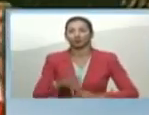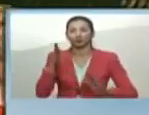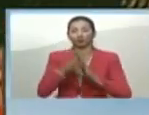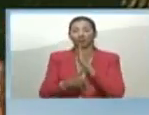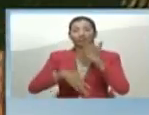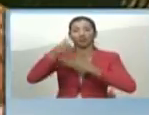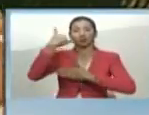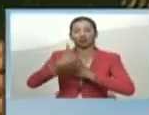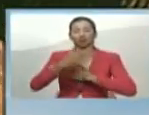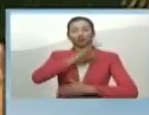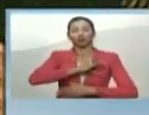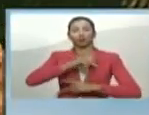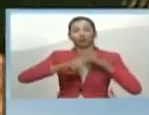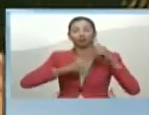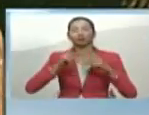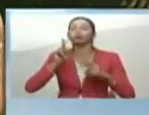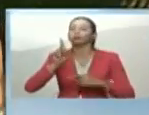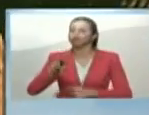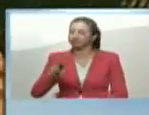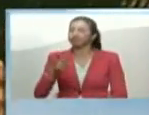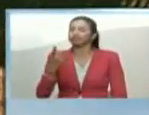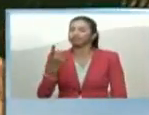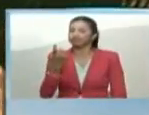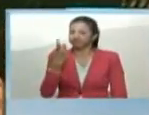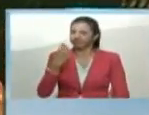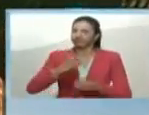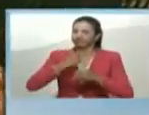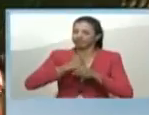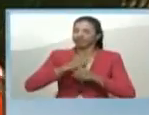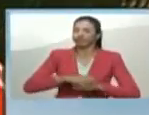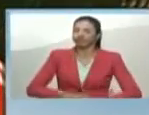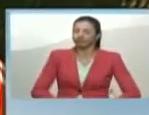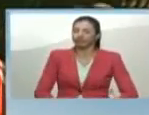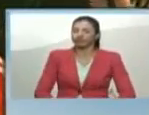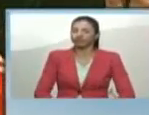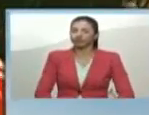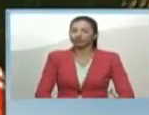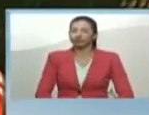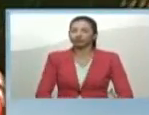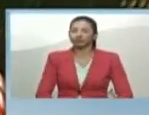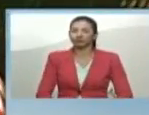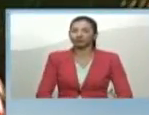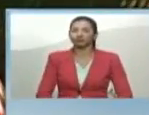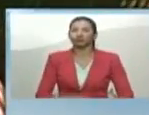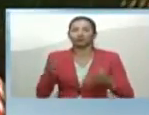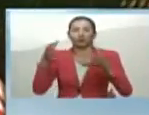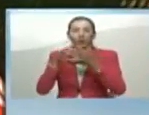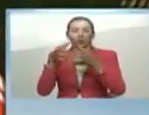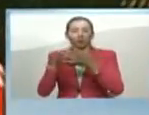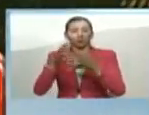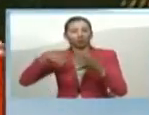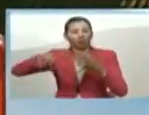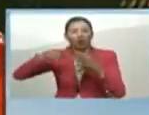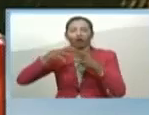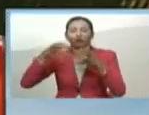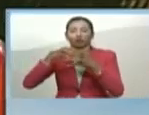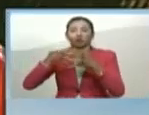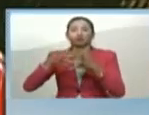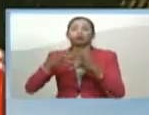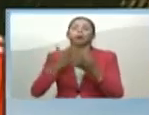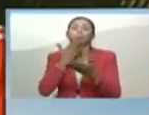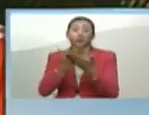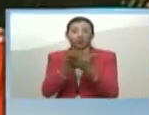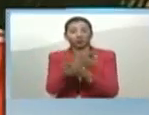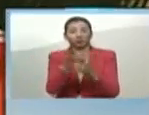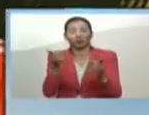sobre eso bueno ha que trabajarlo proyectos socioproductivos de todo el movimiento del Consejo presidencial es donde yo les pido a